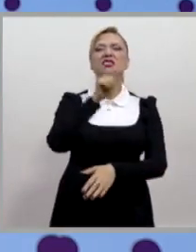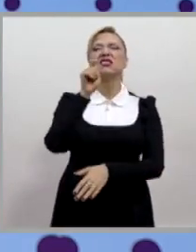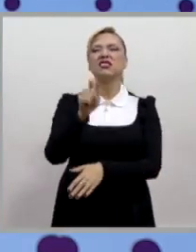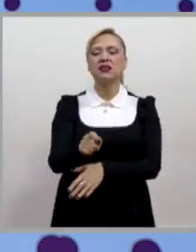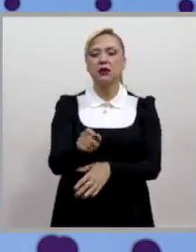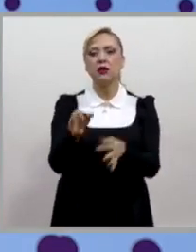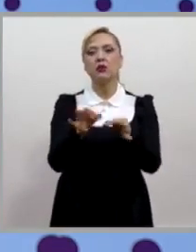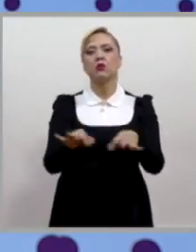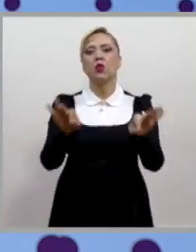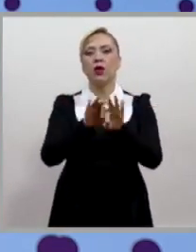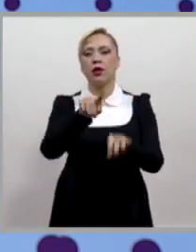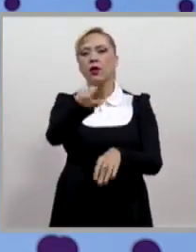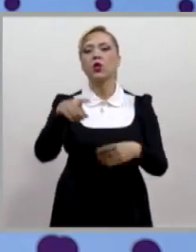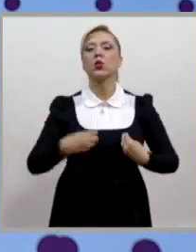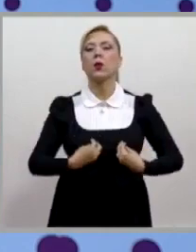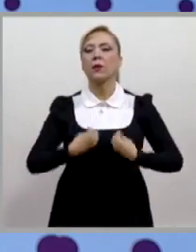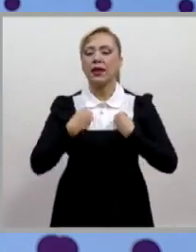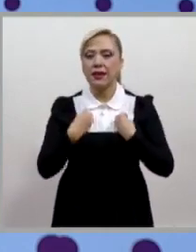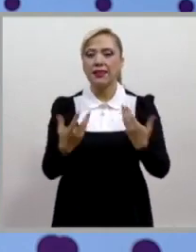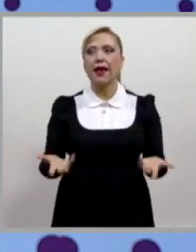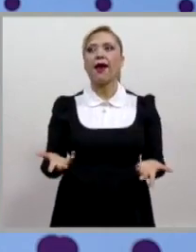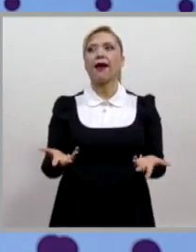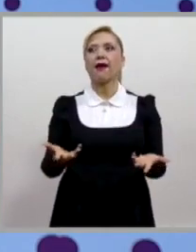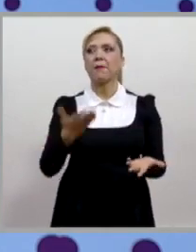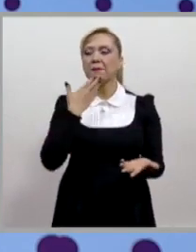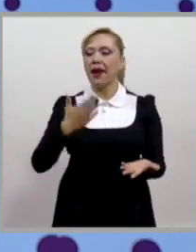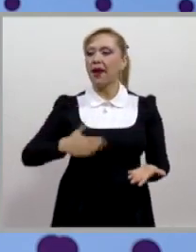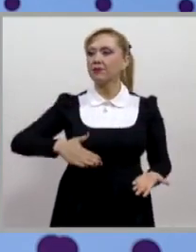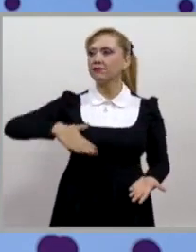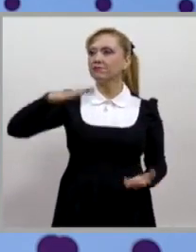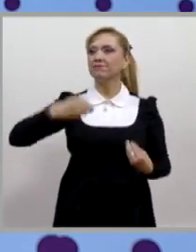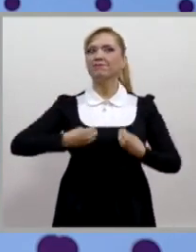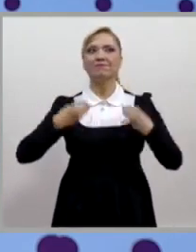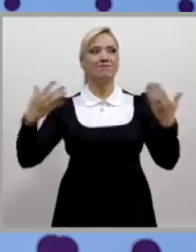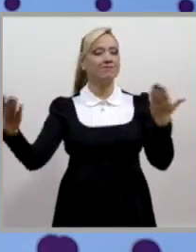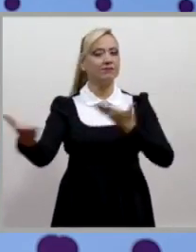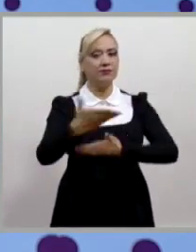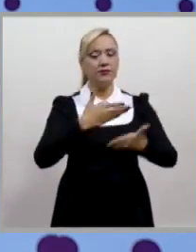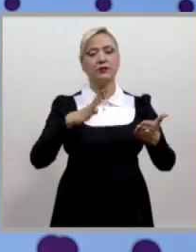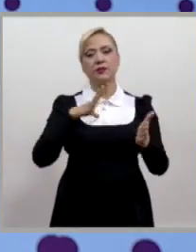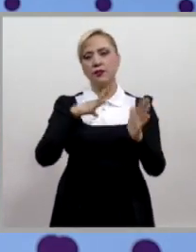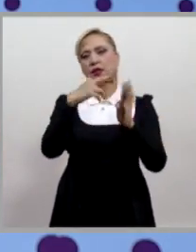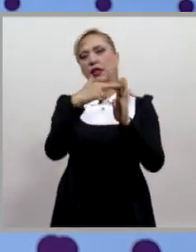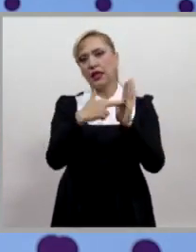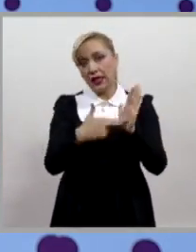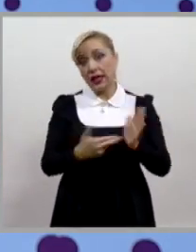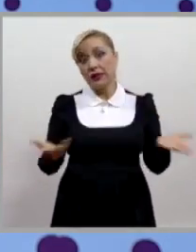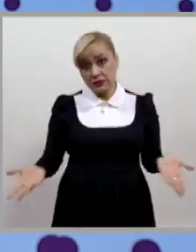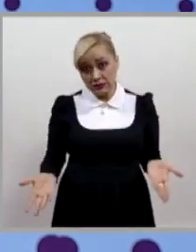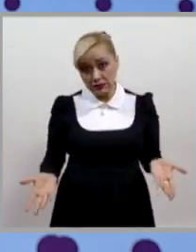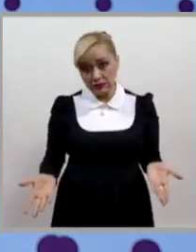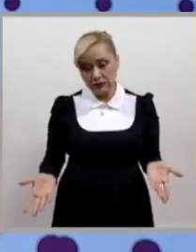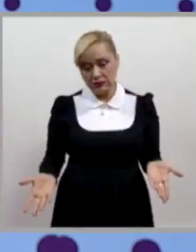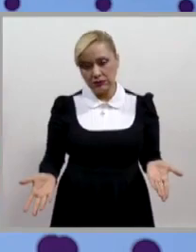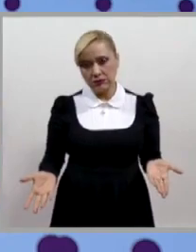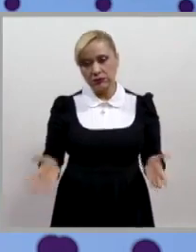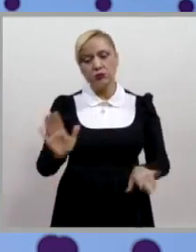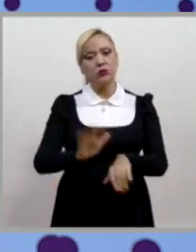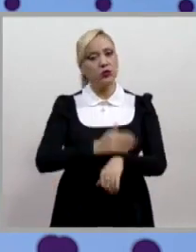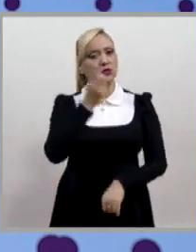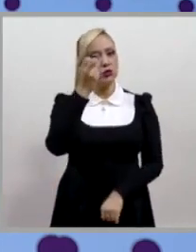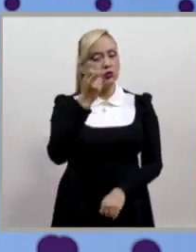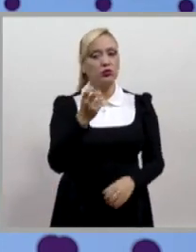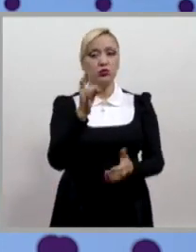para su convivencia, para su desarrollo, en fin. Estoy convencido, perdón, de que es determinante no solo en la